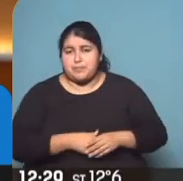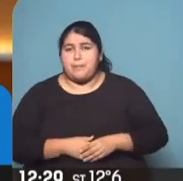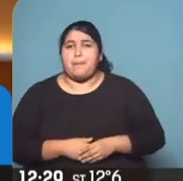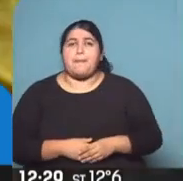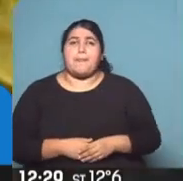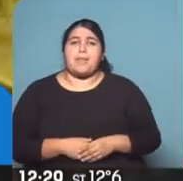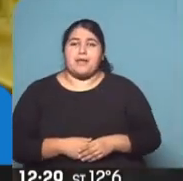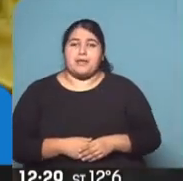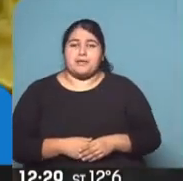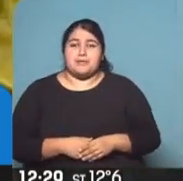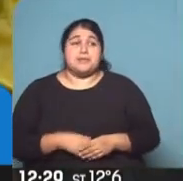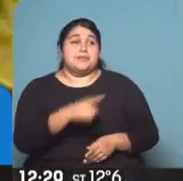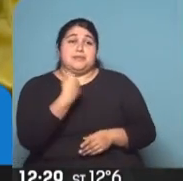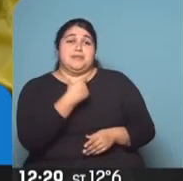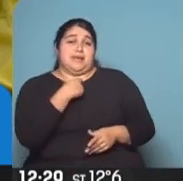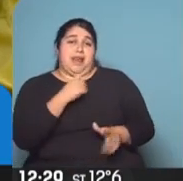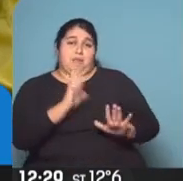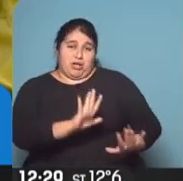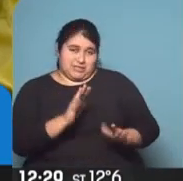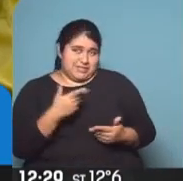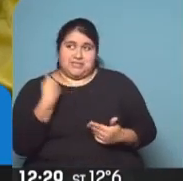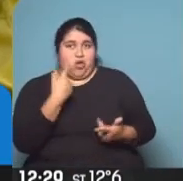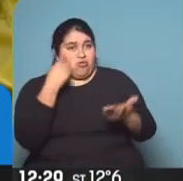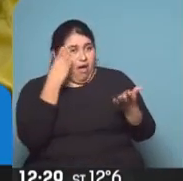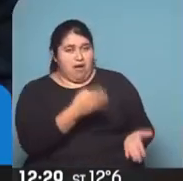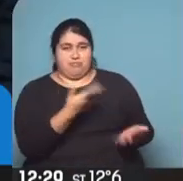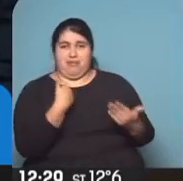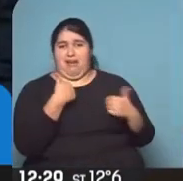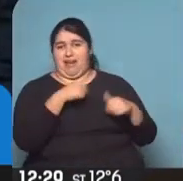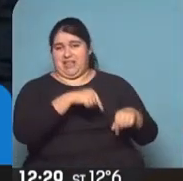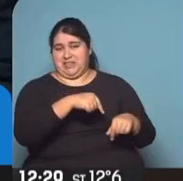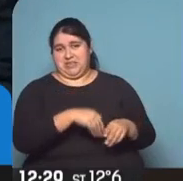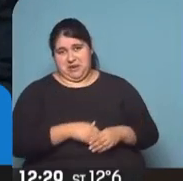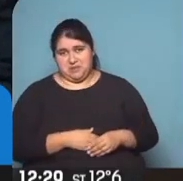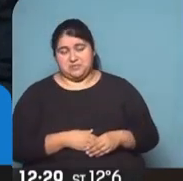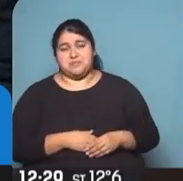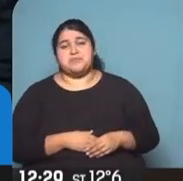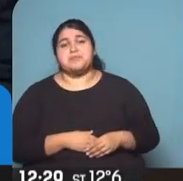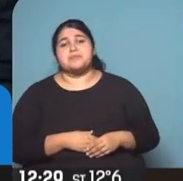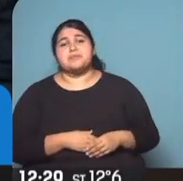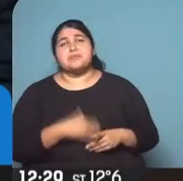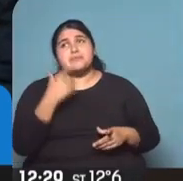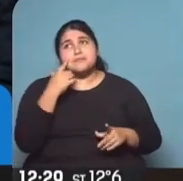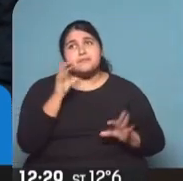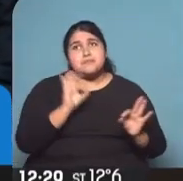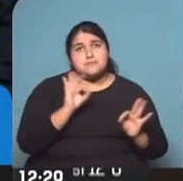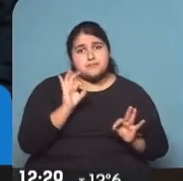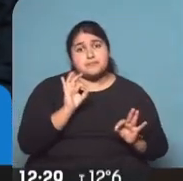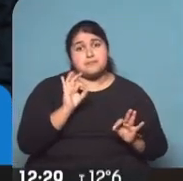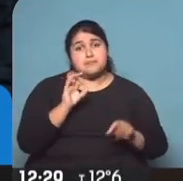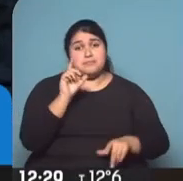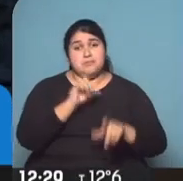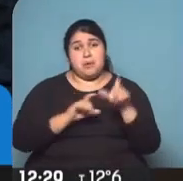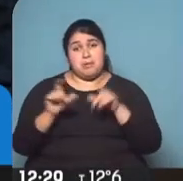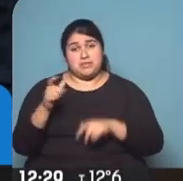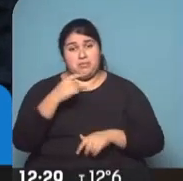en definitiva lo que queremos es todo supongo no sé qué es lo que queremos pero creo que en alguna medida si voy a aquellos que quieren subir un